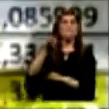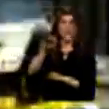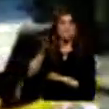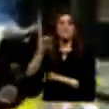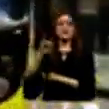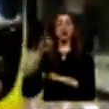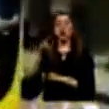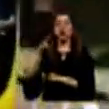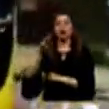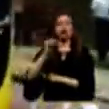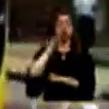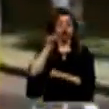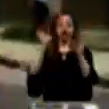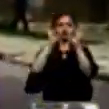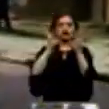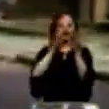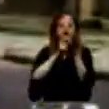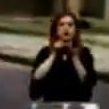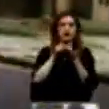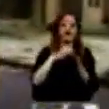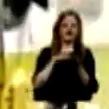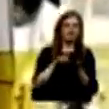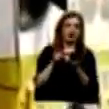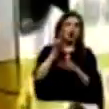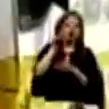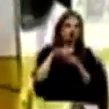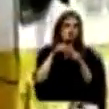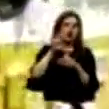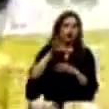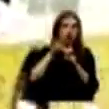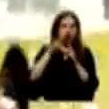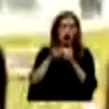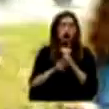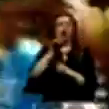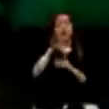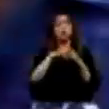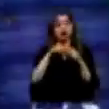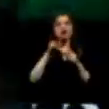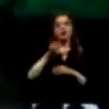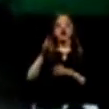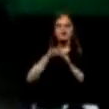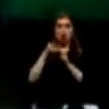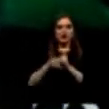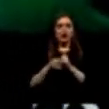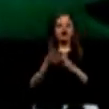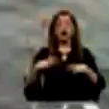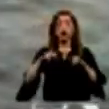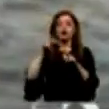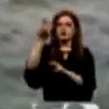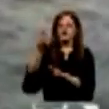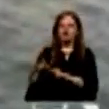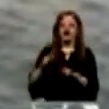El costo del subsidio va desde $1.05 hasta $1.33. Luego, el precio al consumidor se